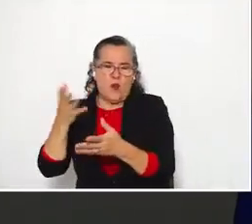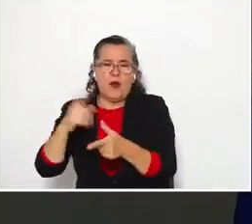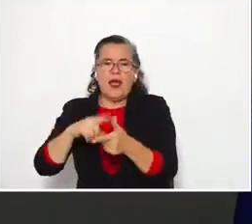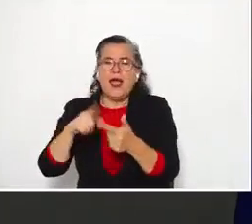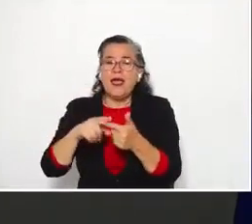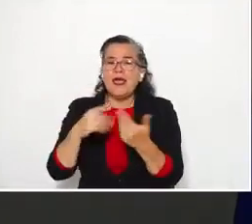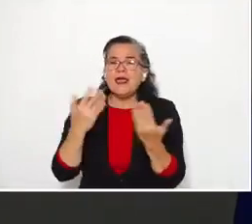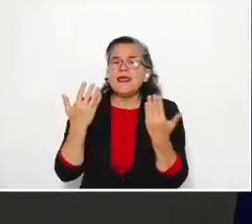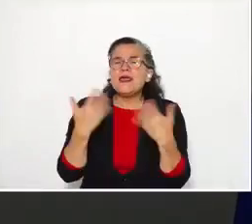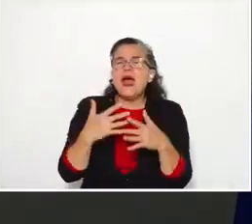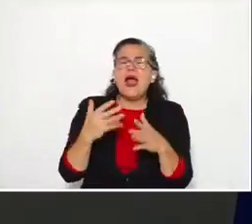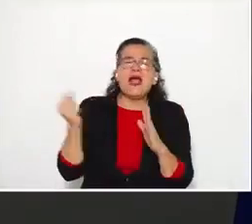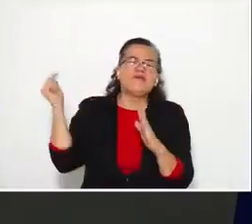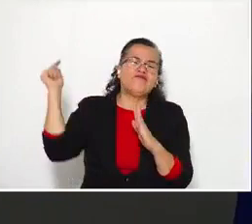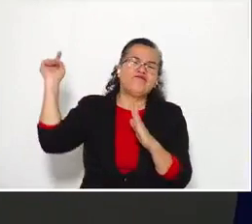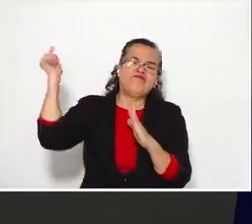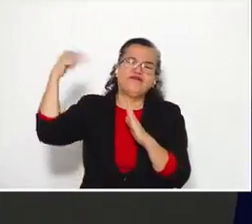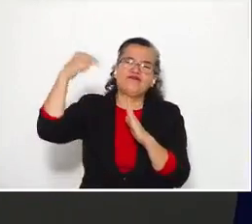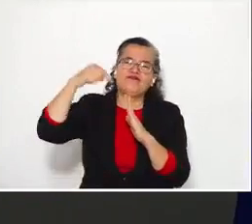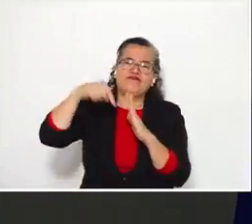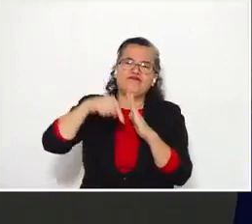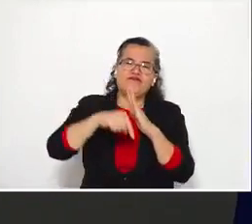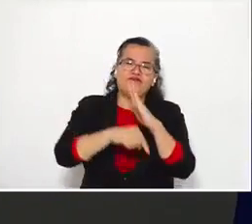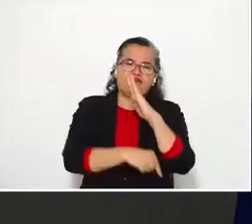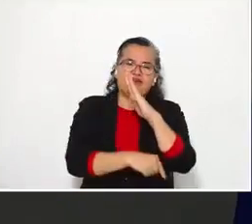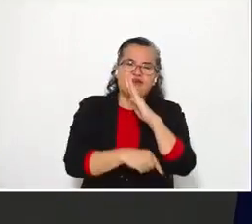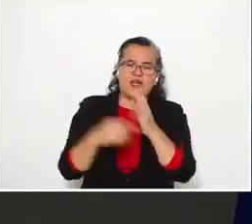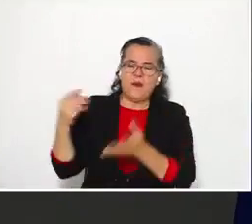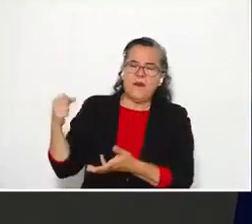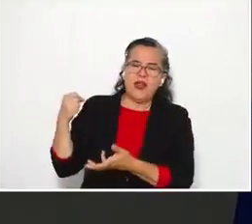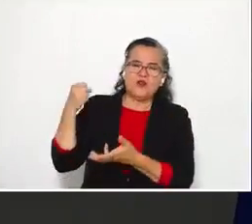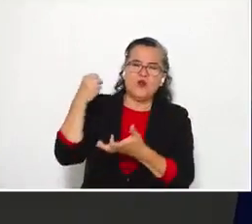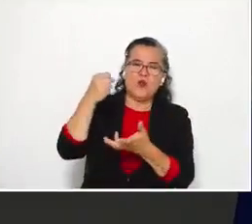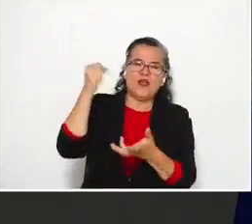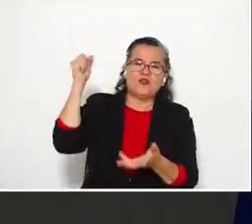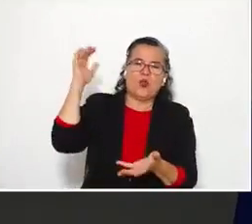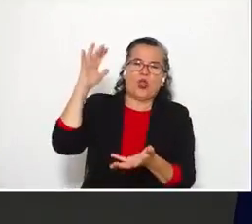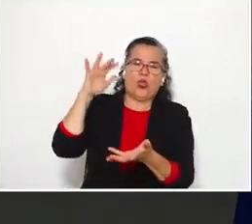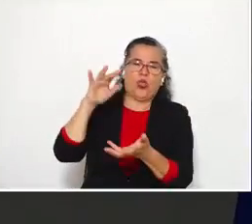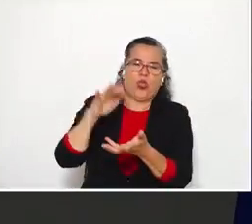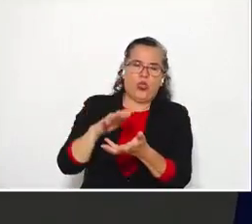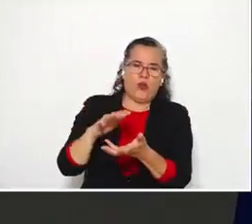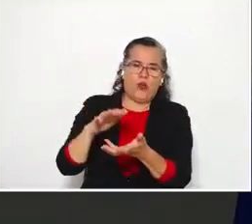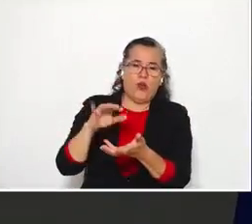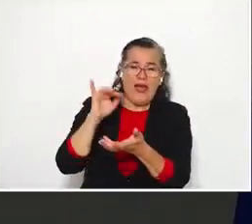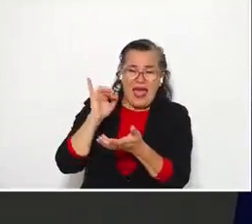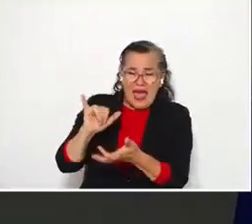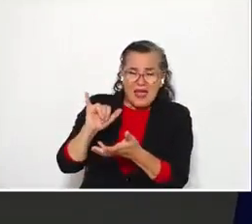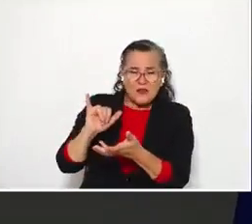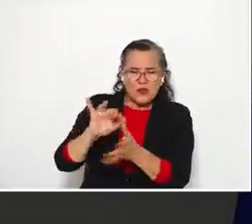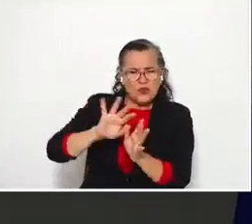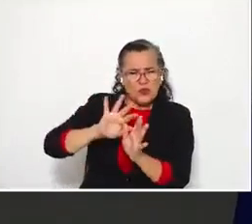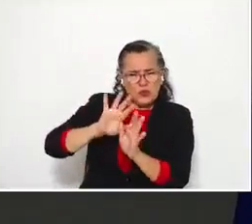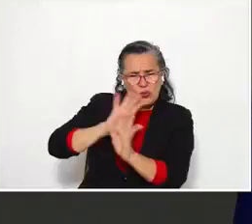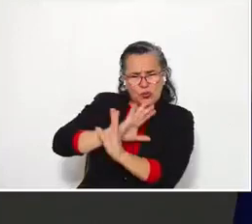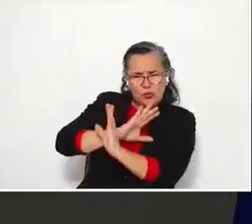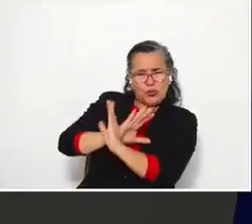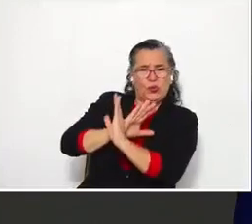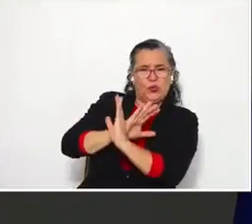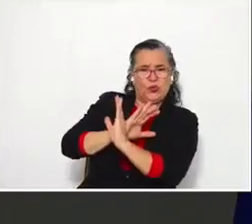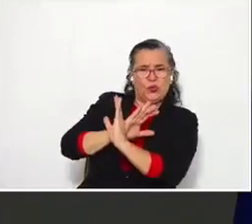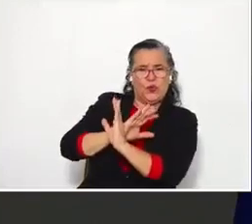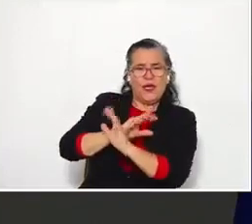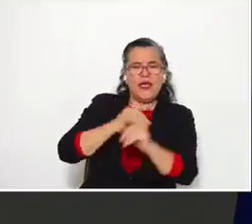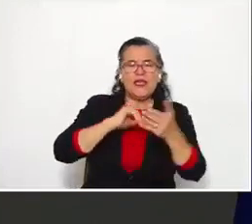el deterioro en la asignación presupuestaria y establecer un marco de financiación